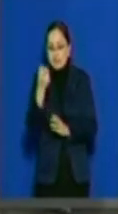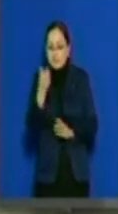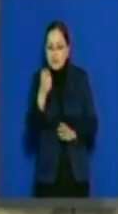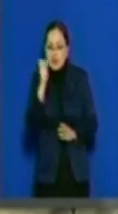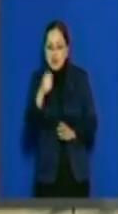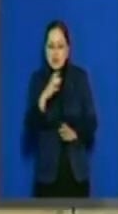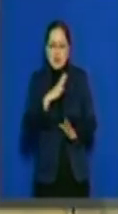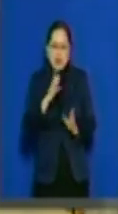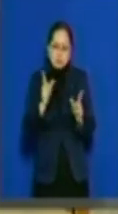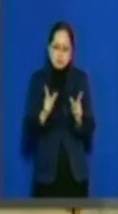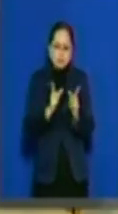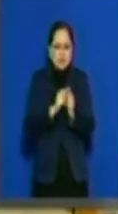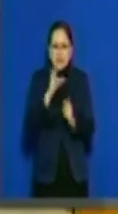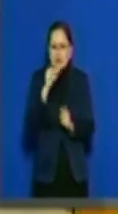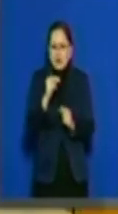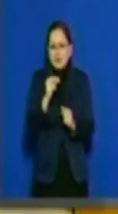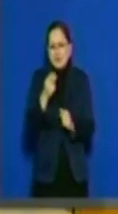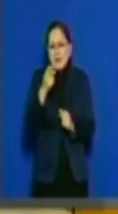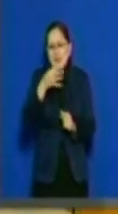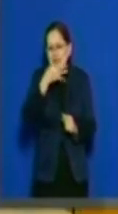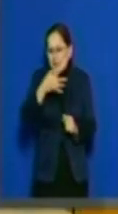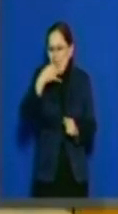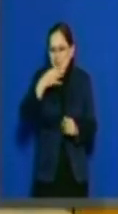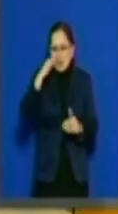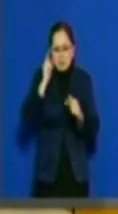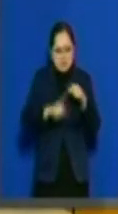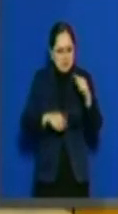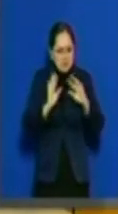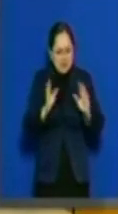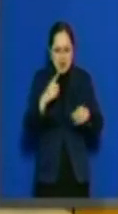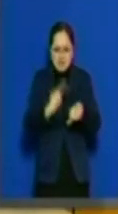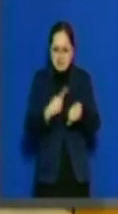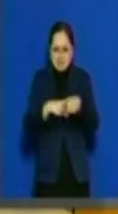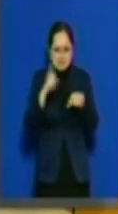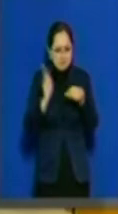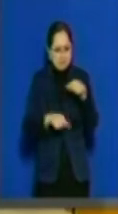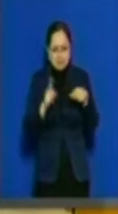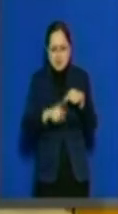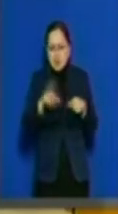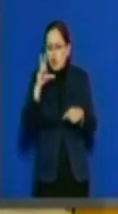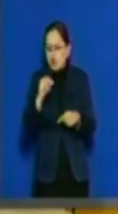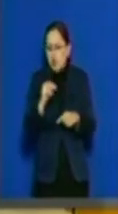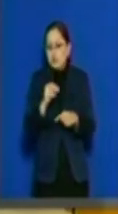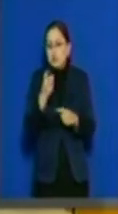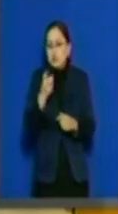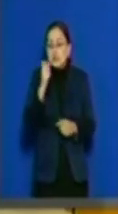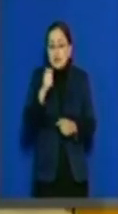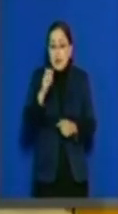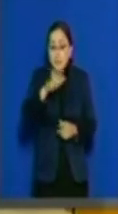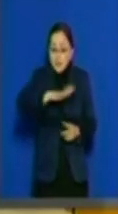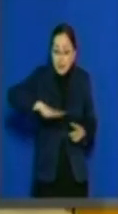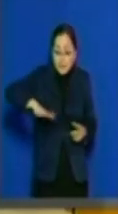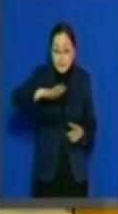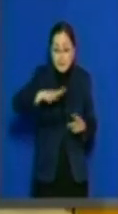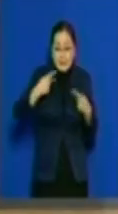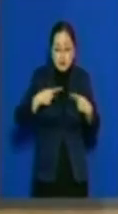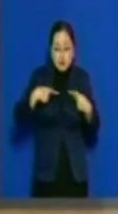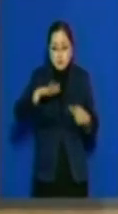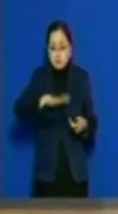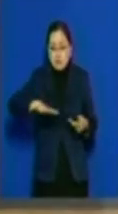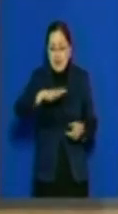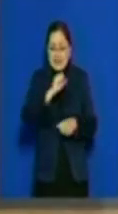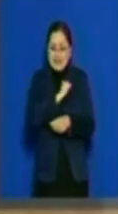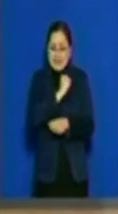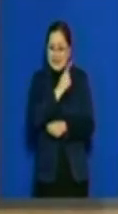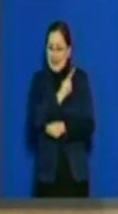estar solucionando los efectos no nos va a llevar nunca a tener una población sana.